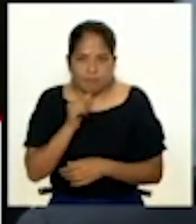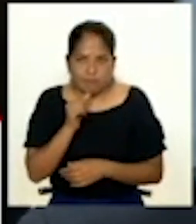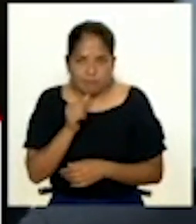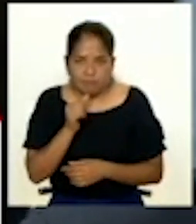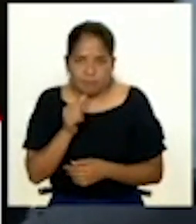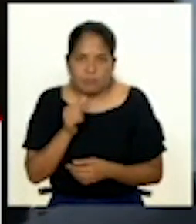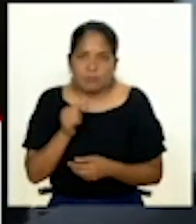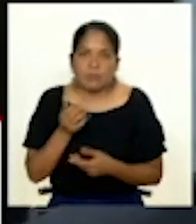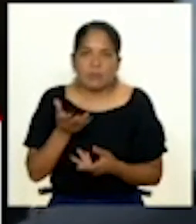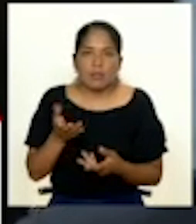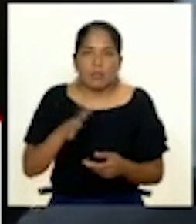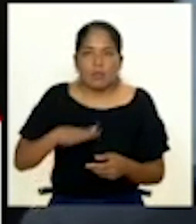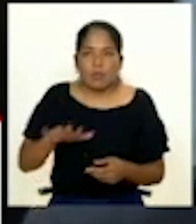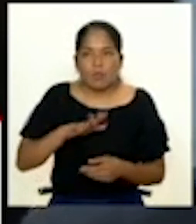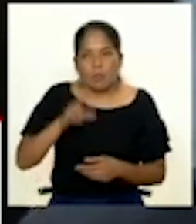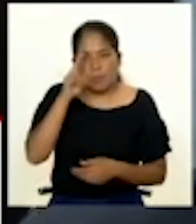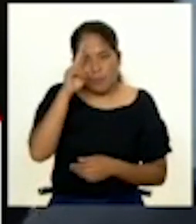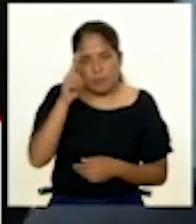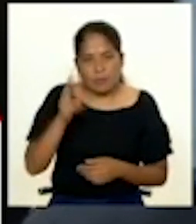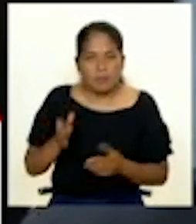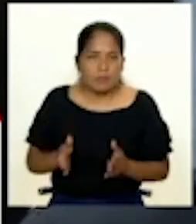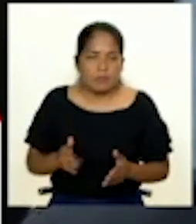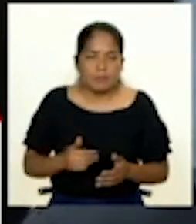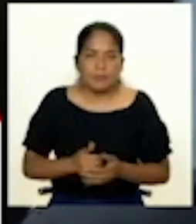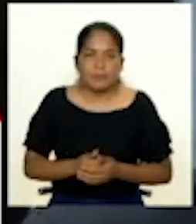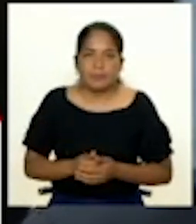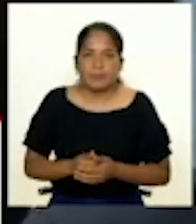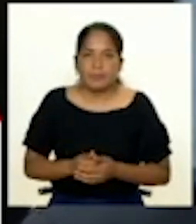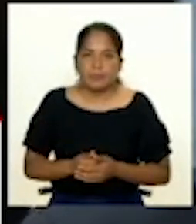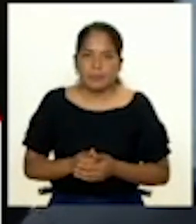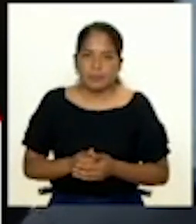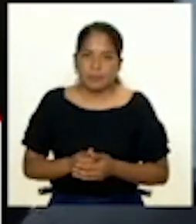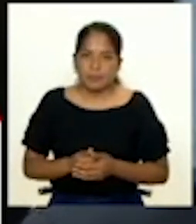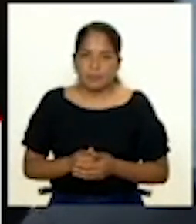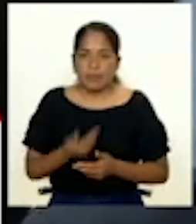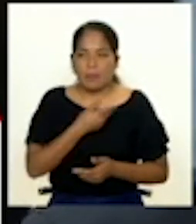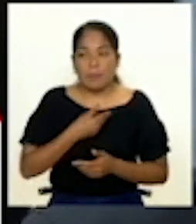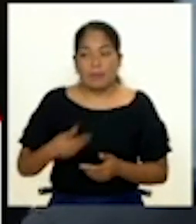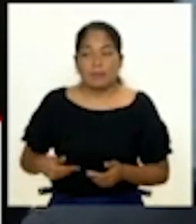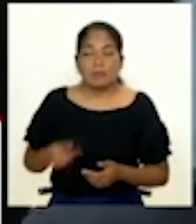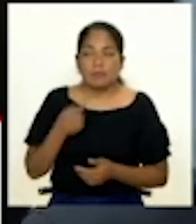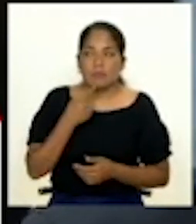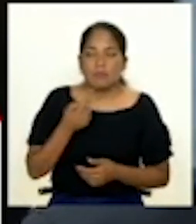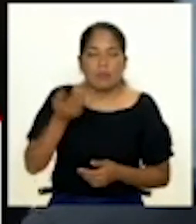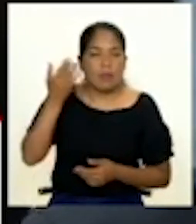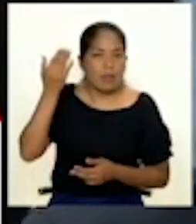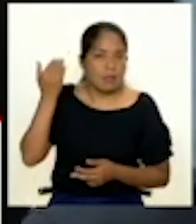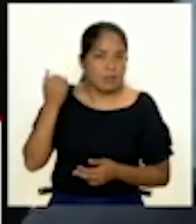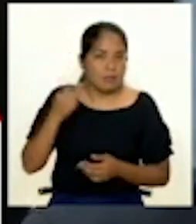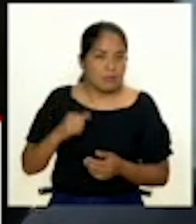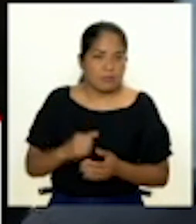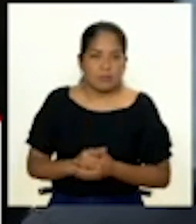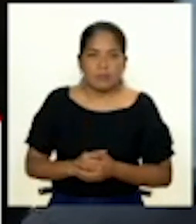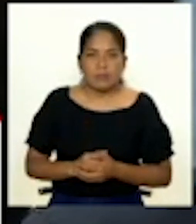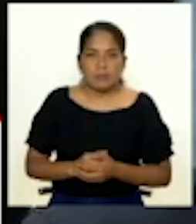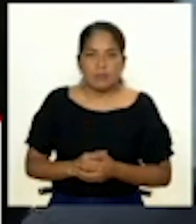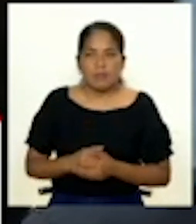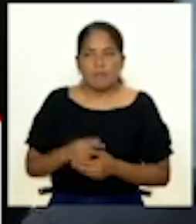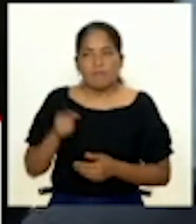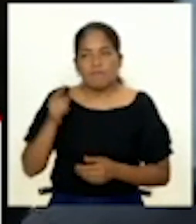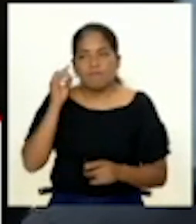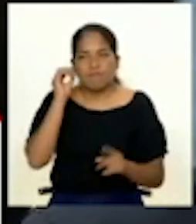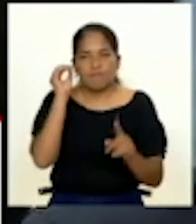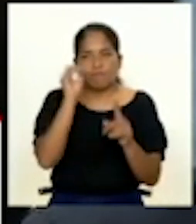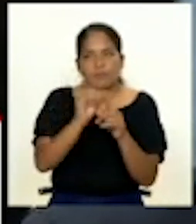más conveniente en favor de los peruanos. No, por instrucción de nuestra presidenta, uno de los objetivos que